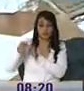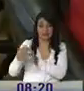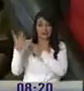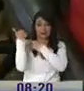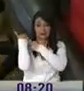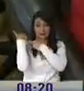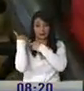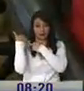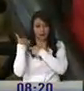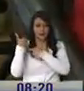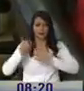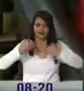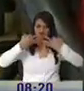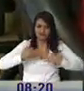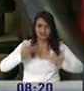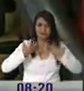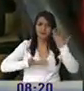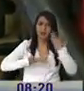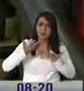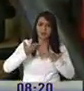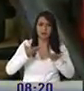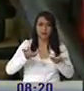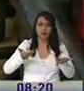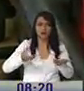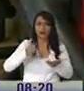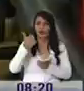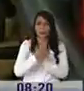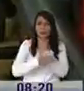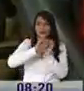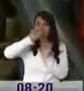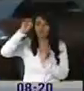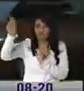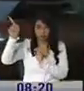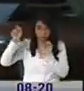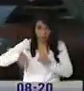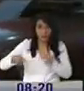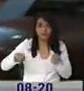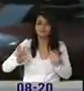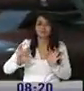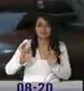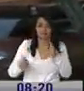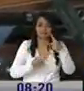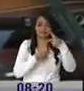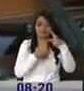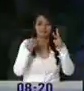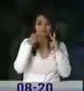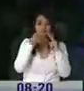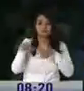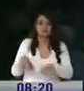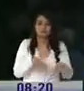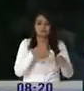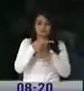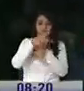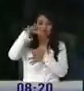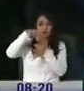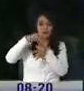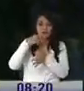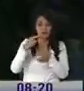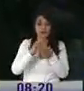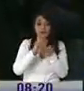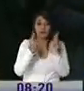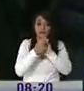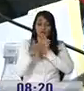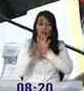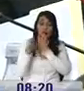colaborar la existencia de bienes en el exterior y por otro lado Ricardo Andrade el coordinador del cne expresó que reformar el código de la